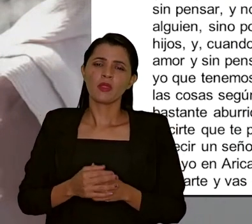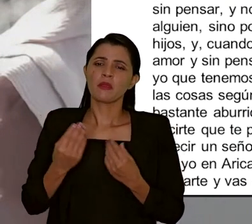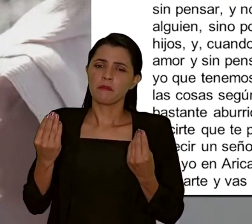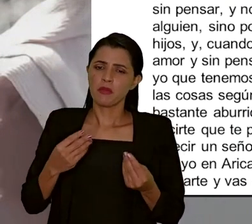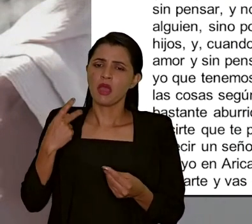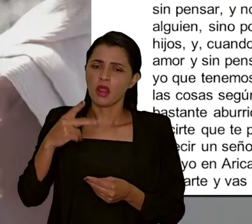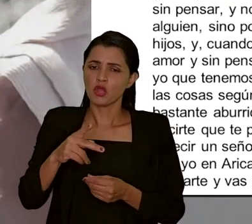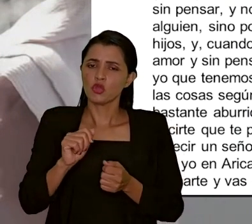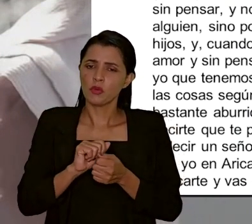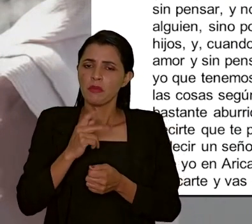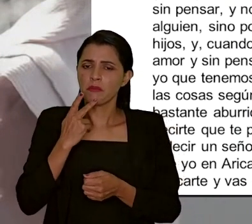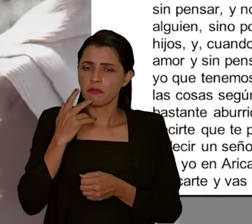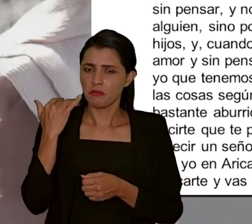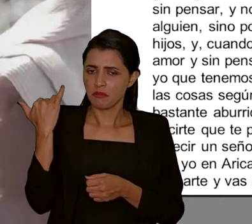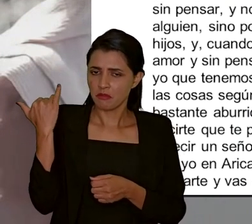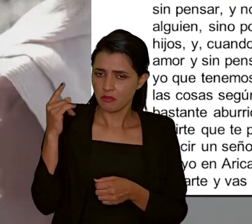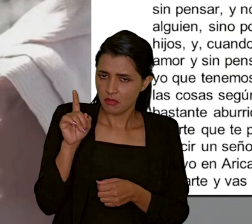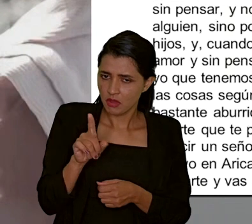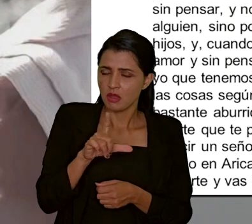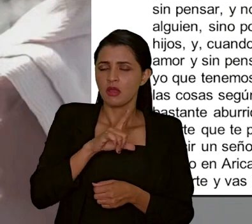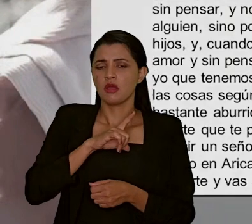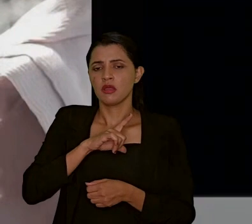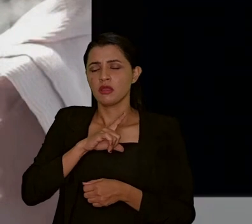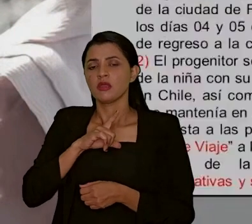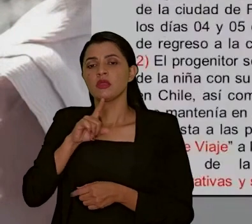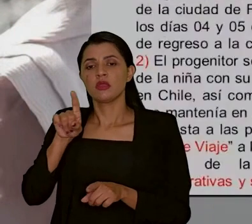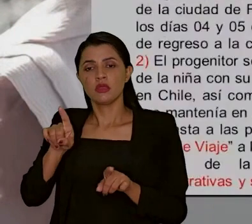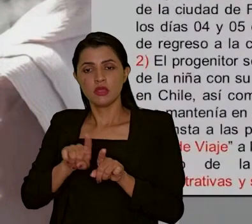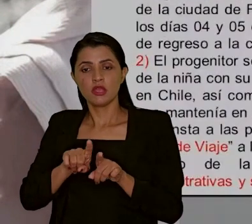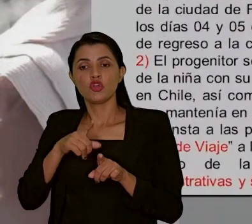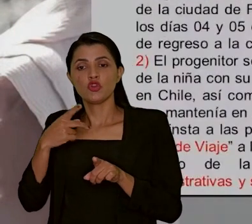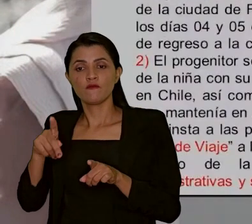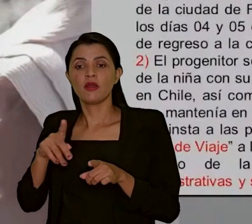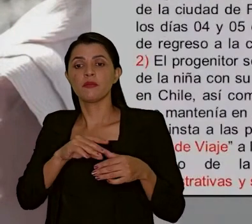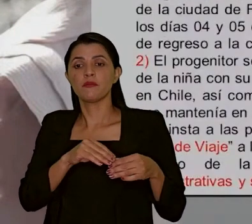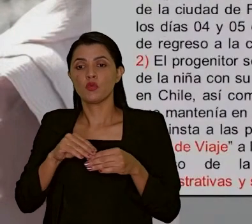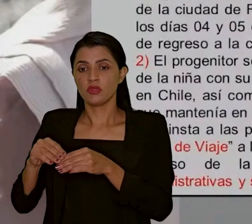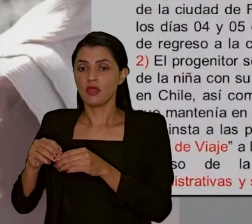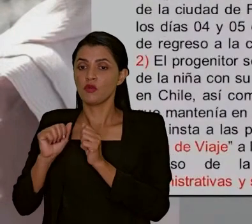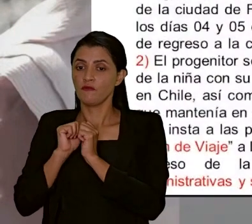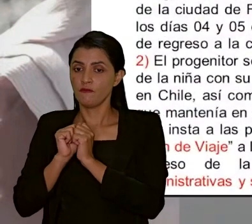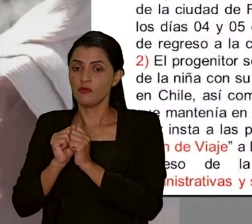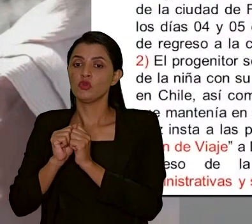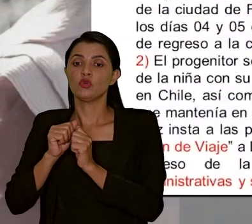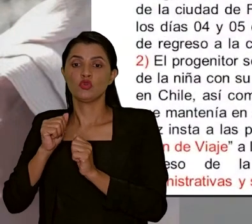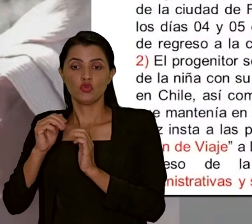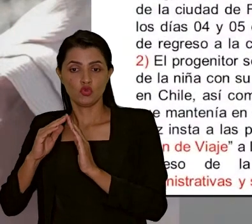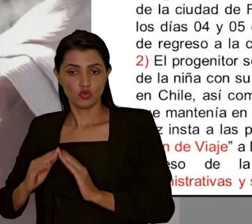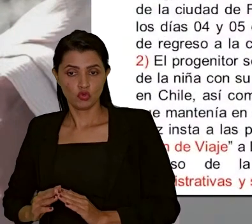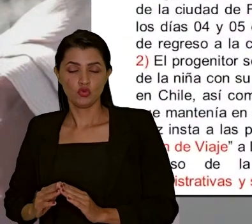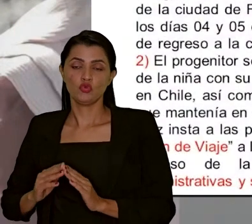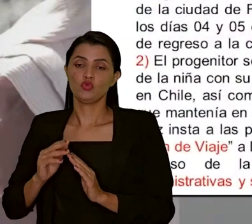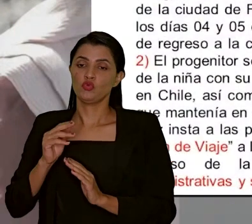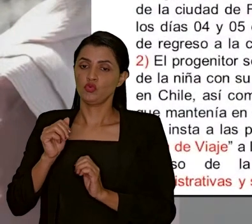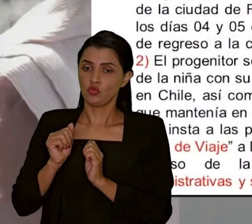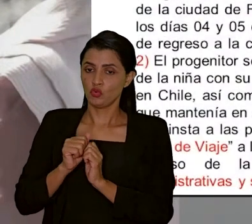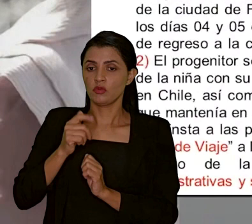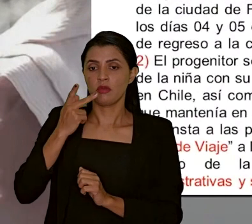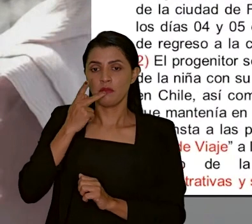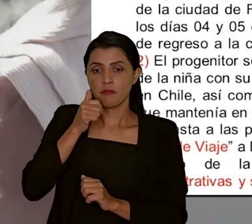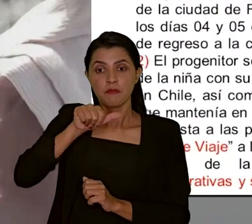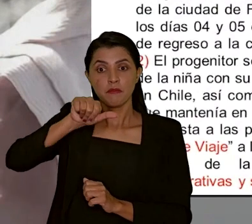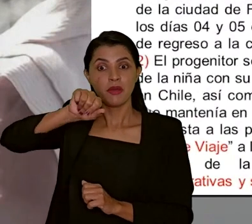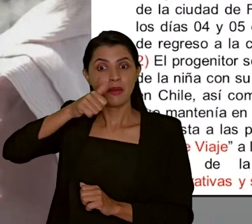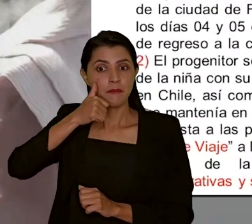a buscarte y vas a ir con tu mamá a Arica. Es con lenguaje claro, se dirige a la niña y le